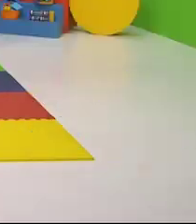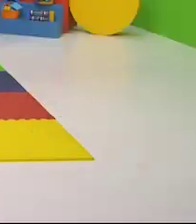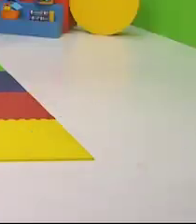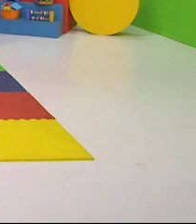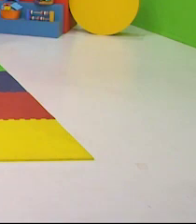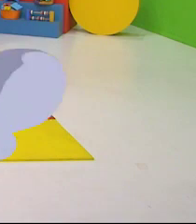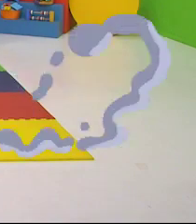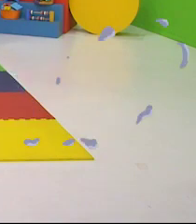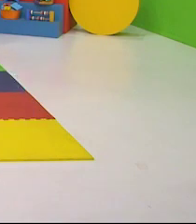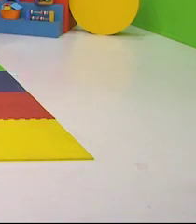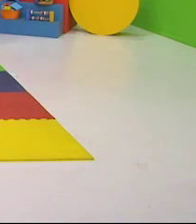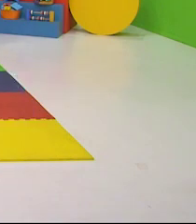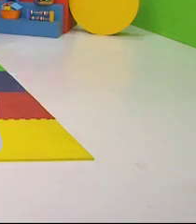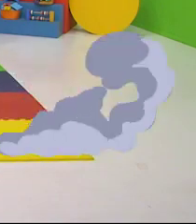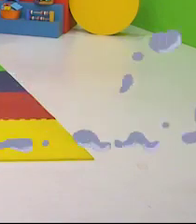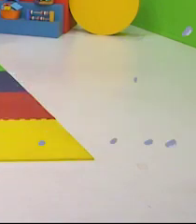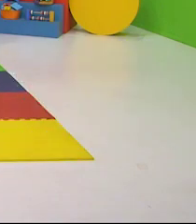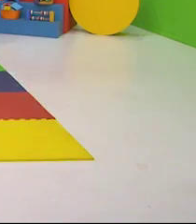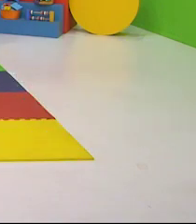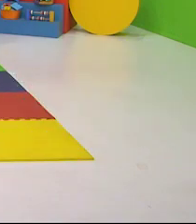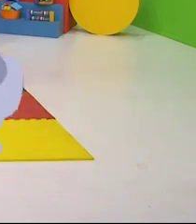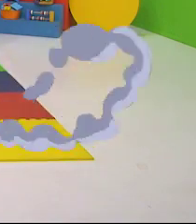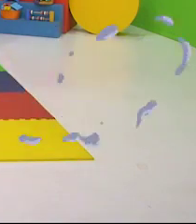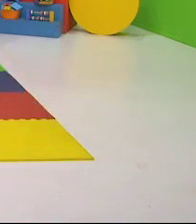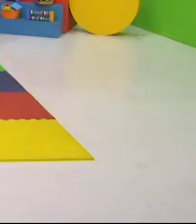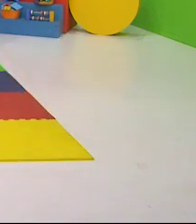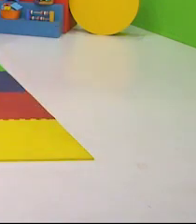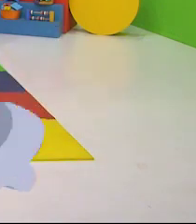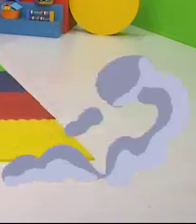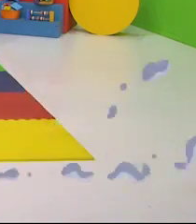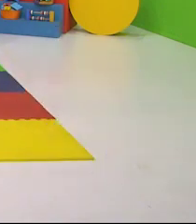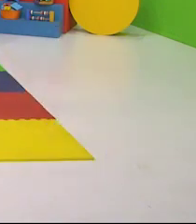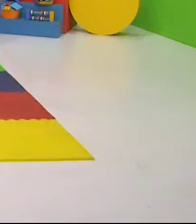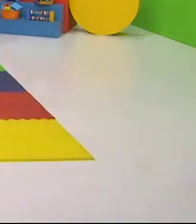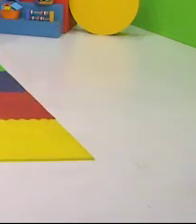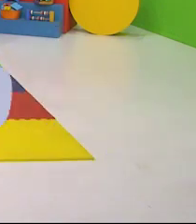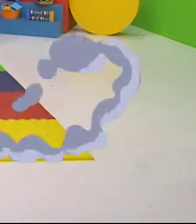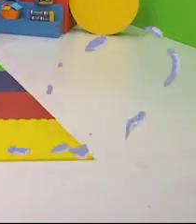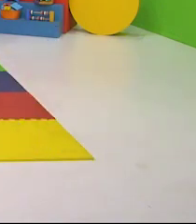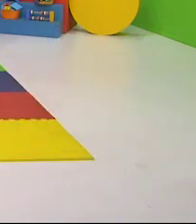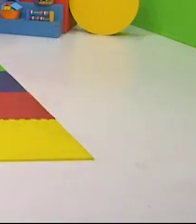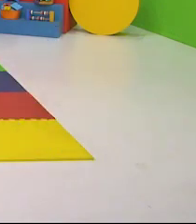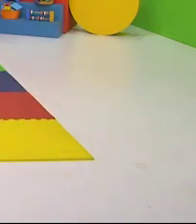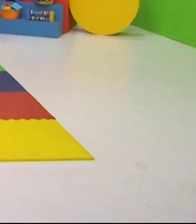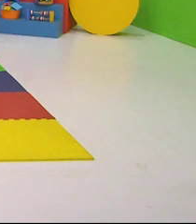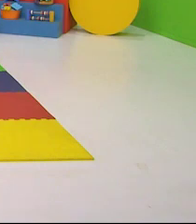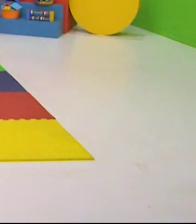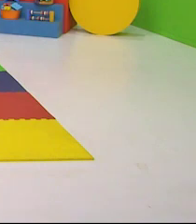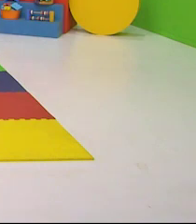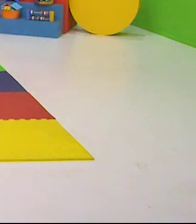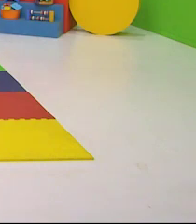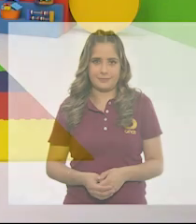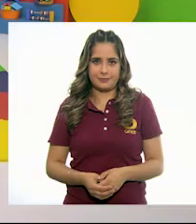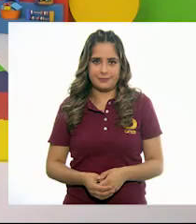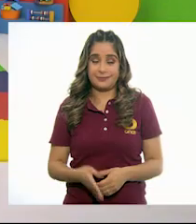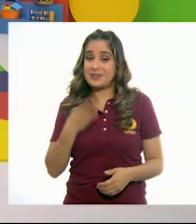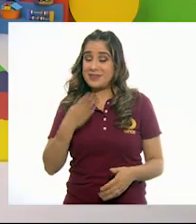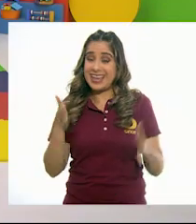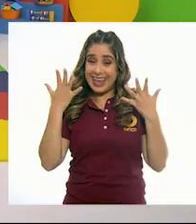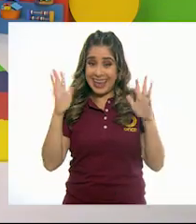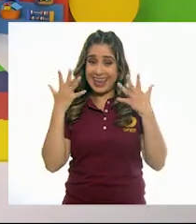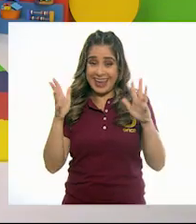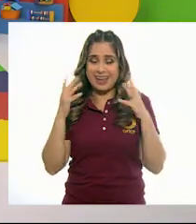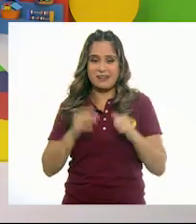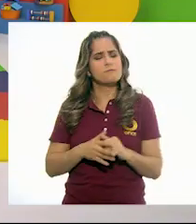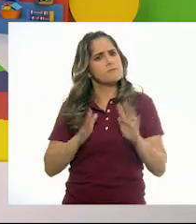Adelante, atrás. Adelante, atrás. ¡Sí! ¡Bien hecho! Ahora, ¿crees que lo